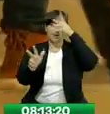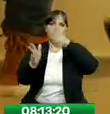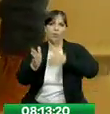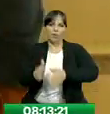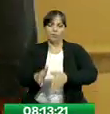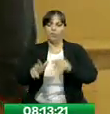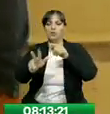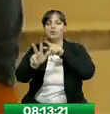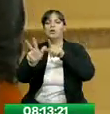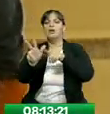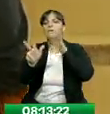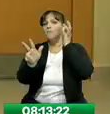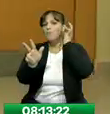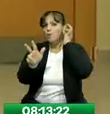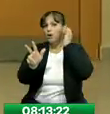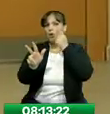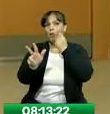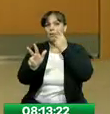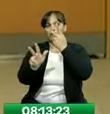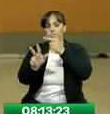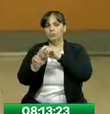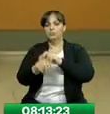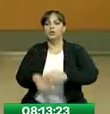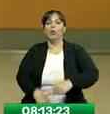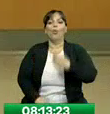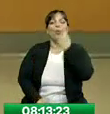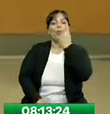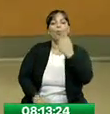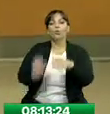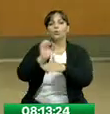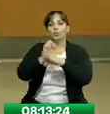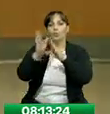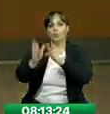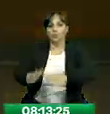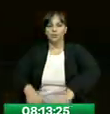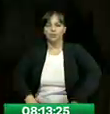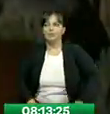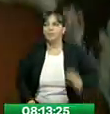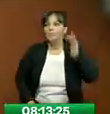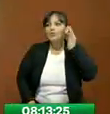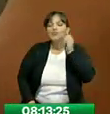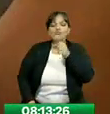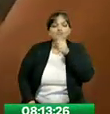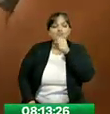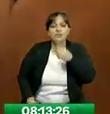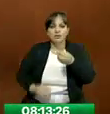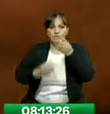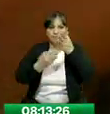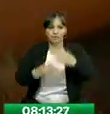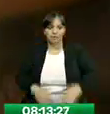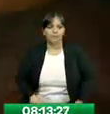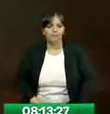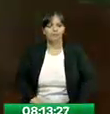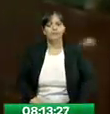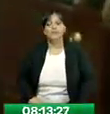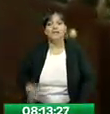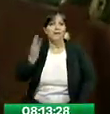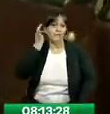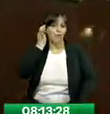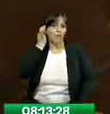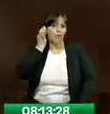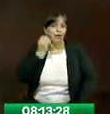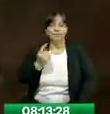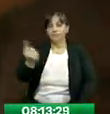le dicen señora dice quiero que me dé este papel y tenis cuando ella y la muerte otro señor hay dice